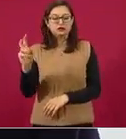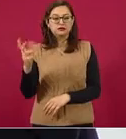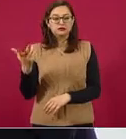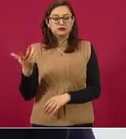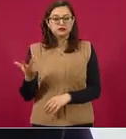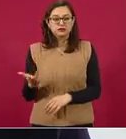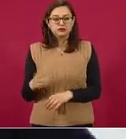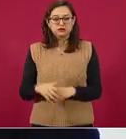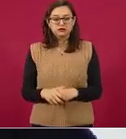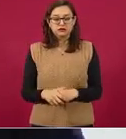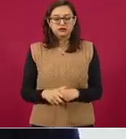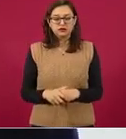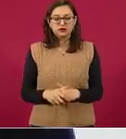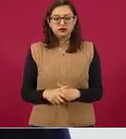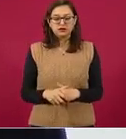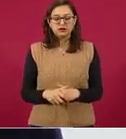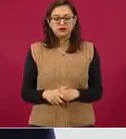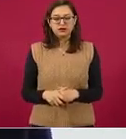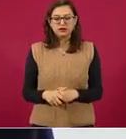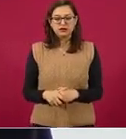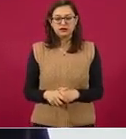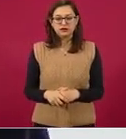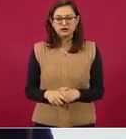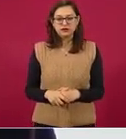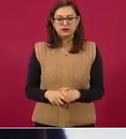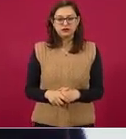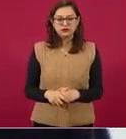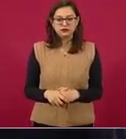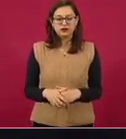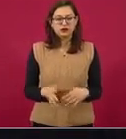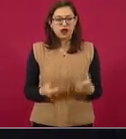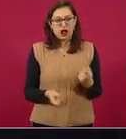llegaban estos conservadores de clase media,